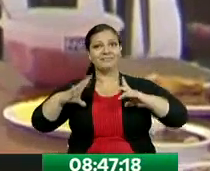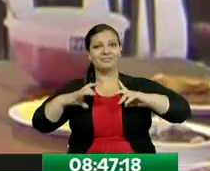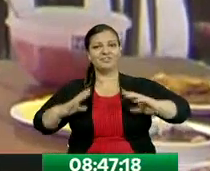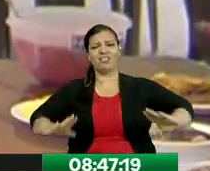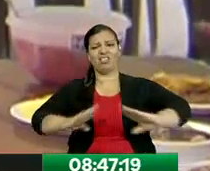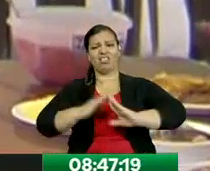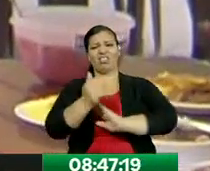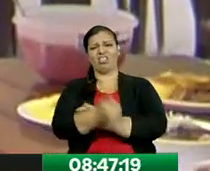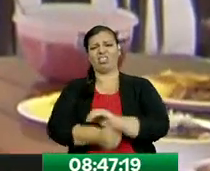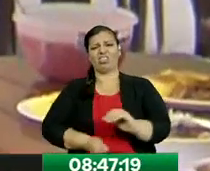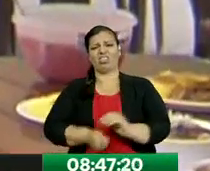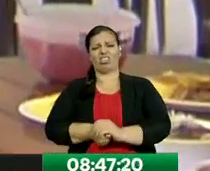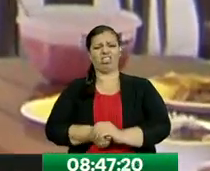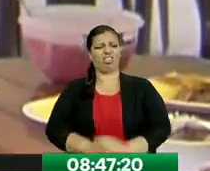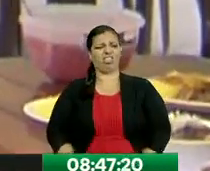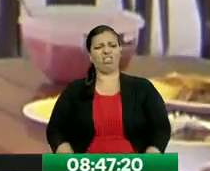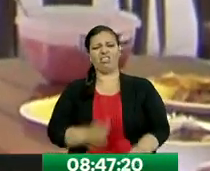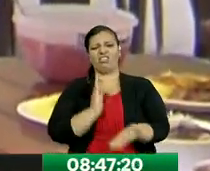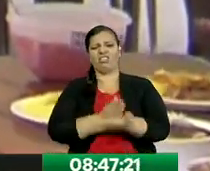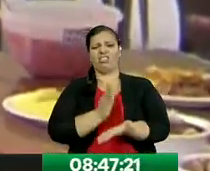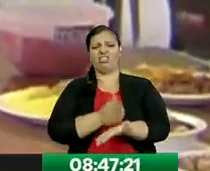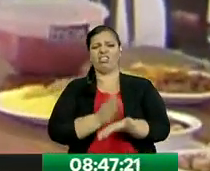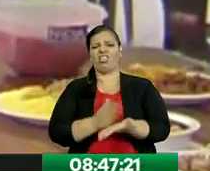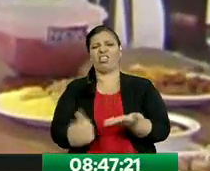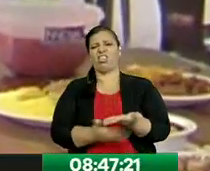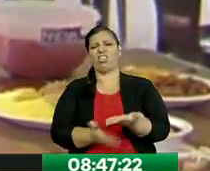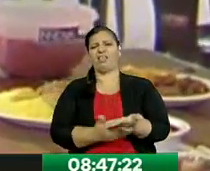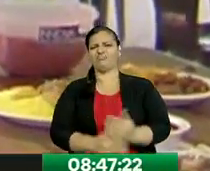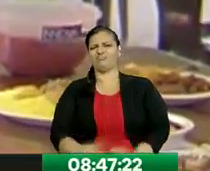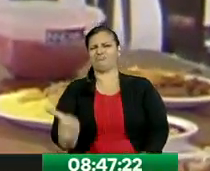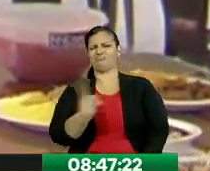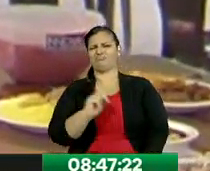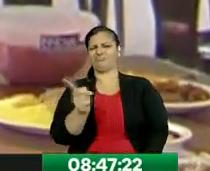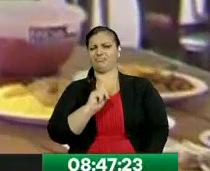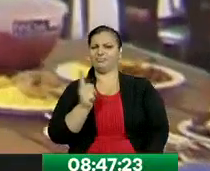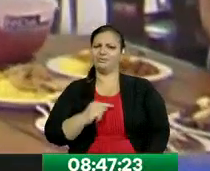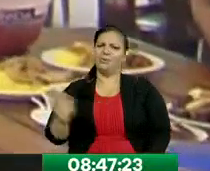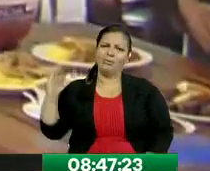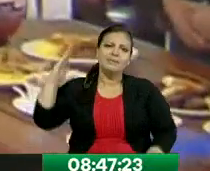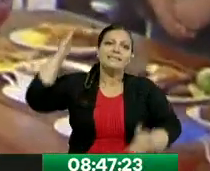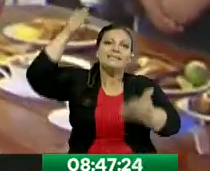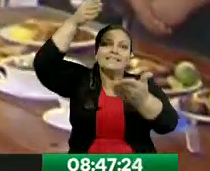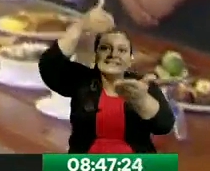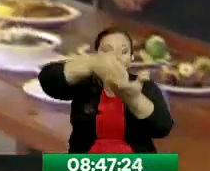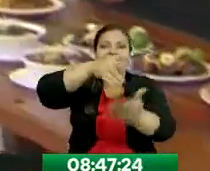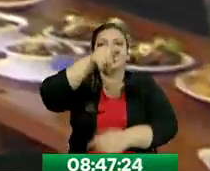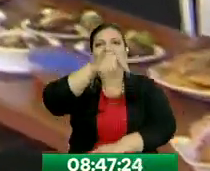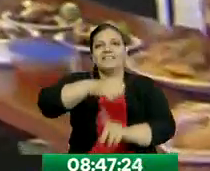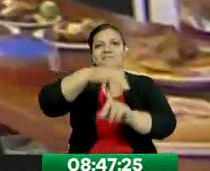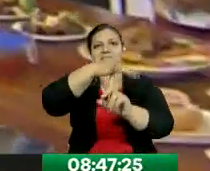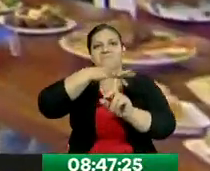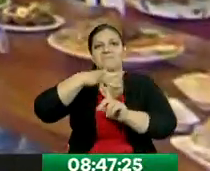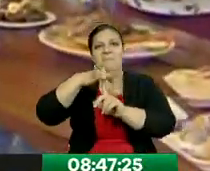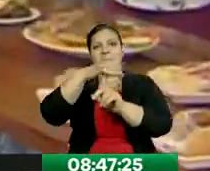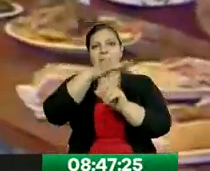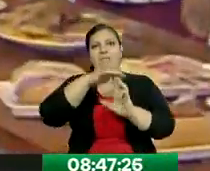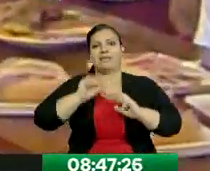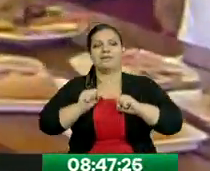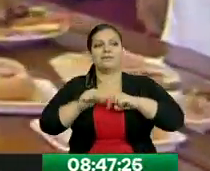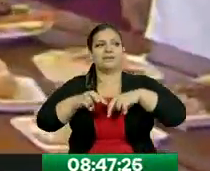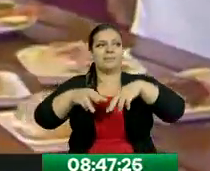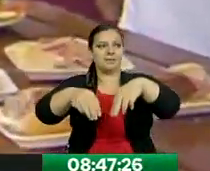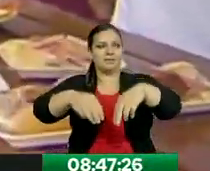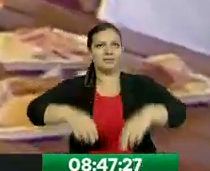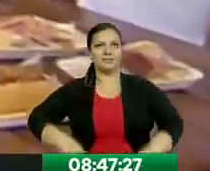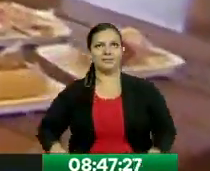no se cocina. Es el momento para, ¿saben qué? Visitar el Parque Samanes, divertirse. Y miren aquí, se viene lo